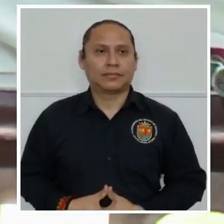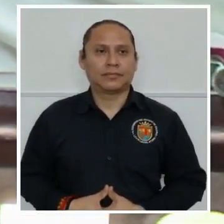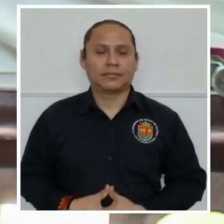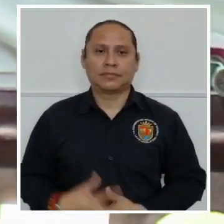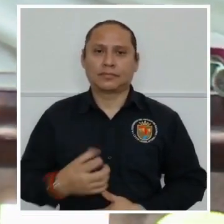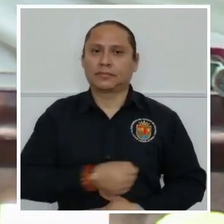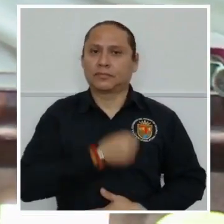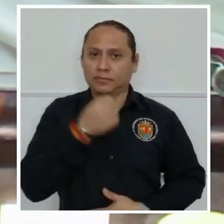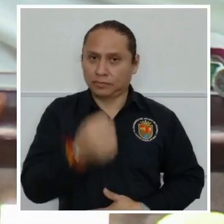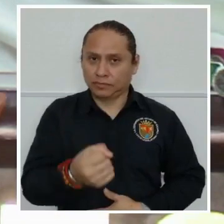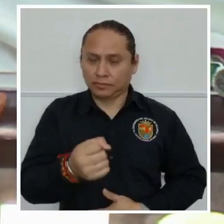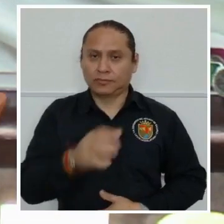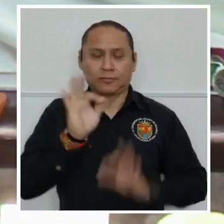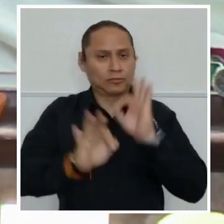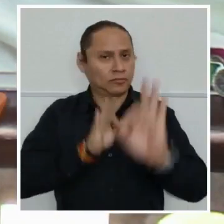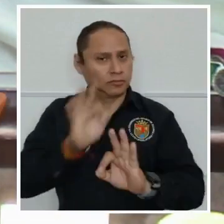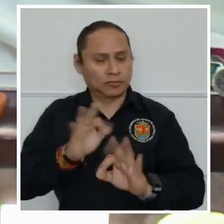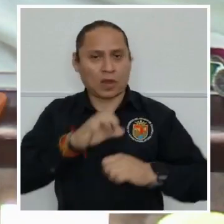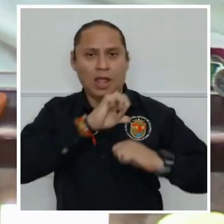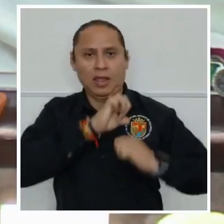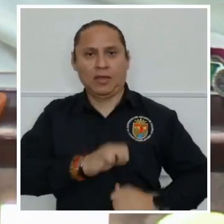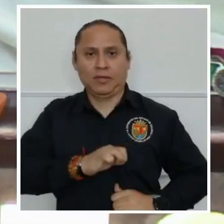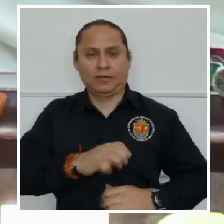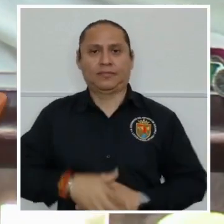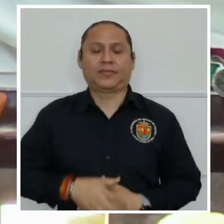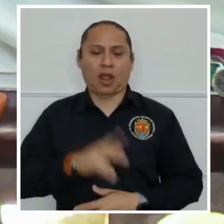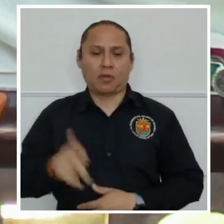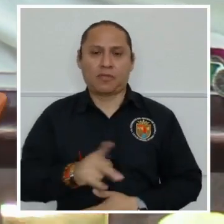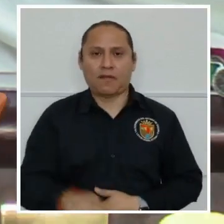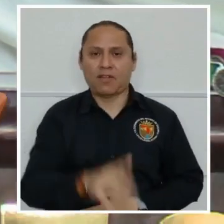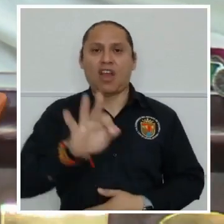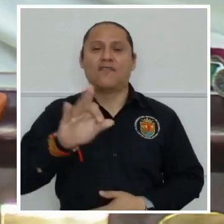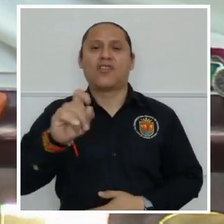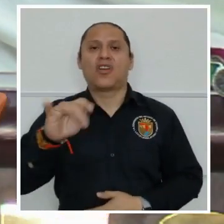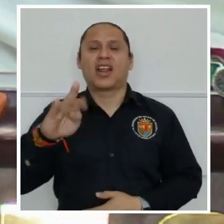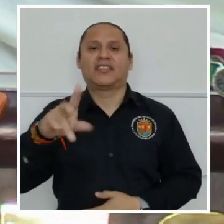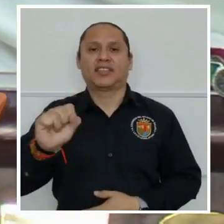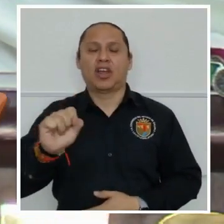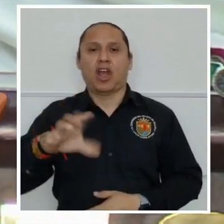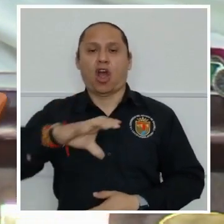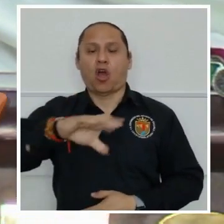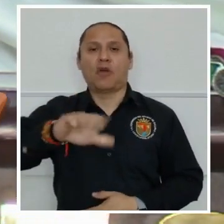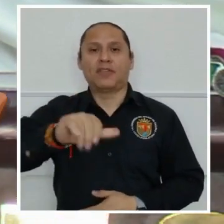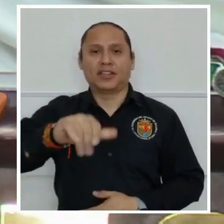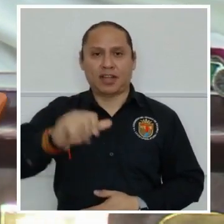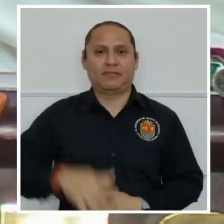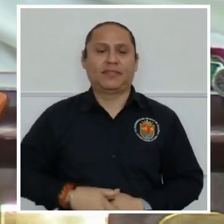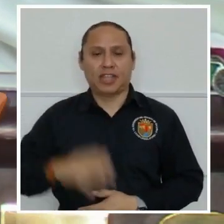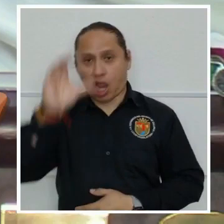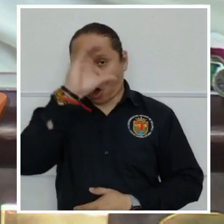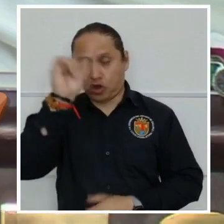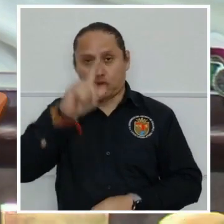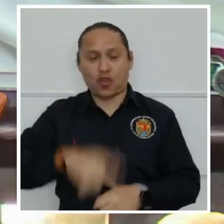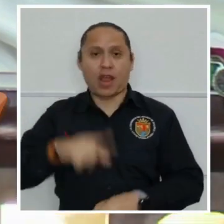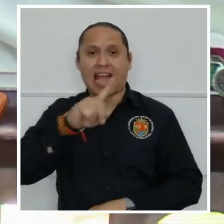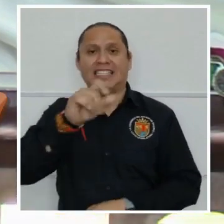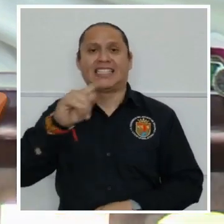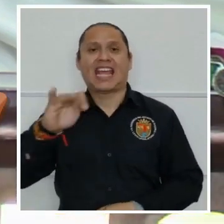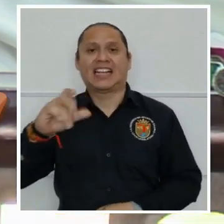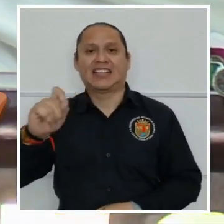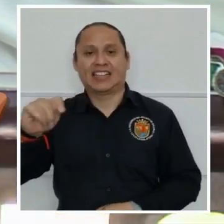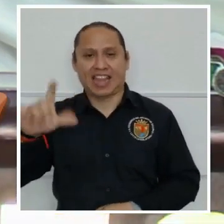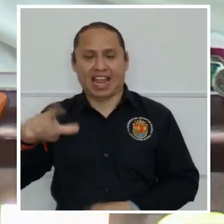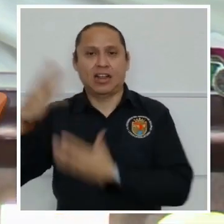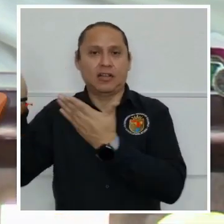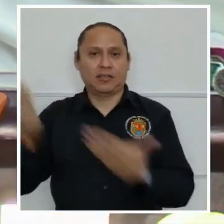Saludo con afecto a las autoridades del ejido de La Floresta, municipio de Comitán de Domínguez, de la cultura celtal. Sean